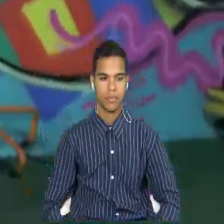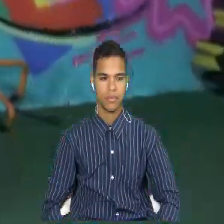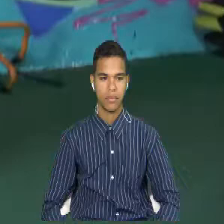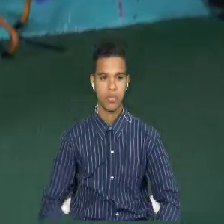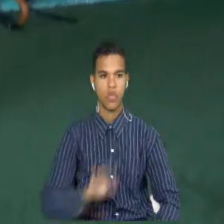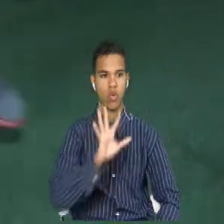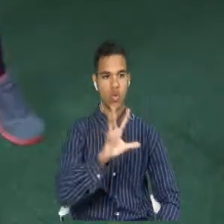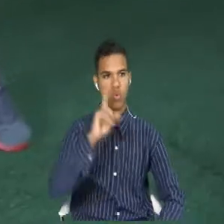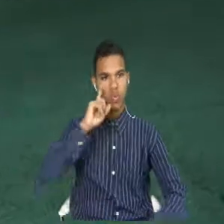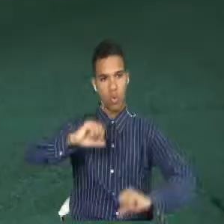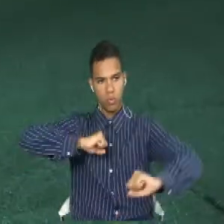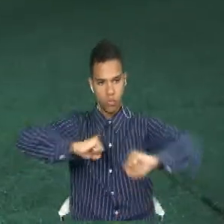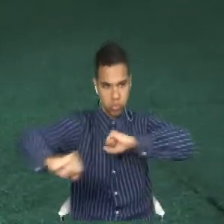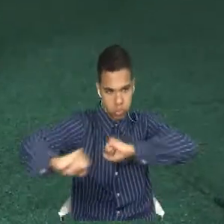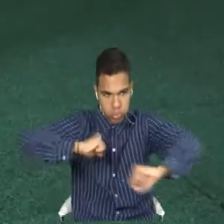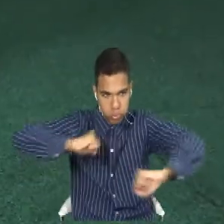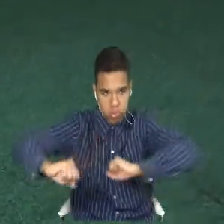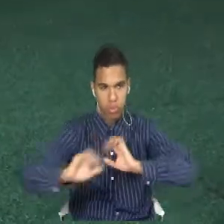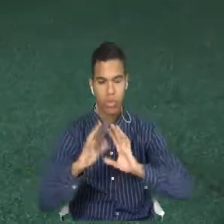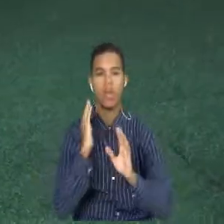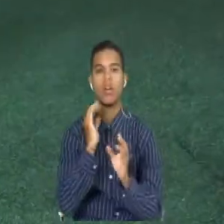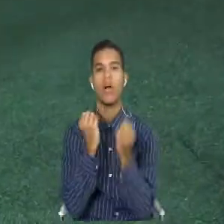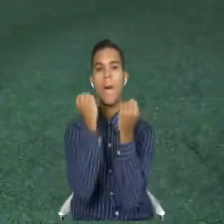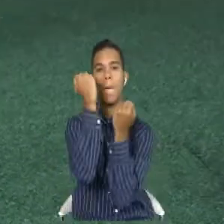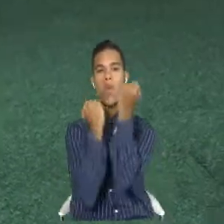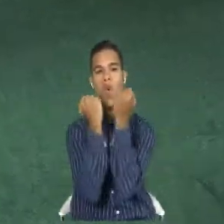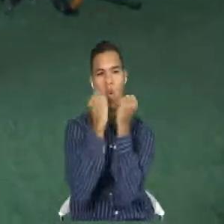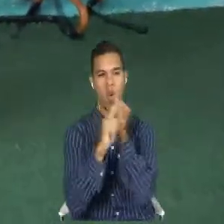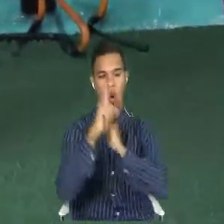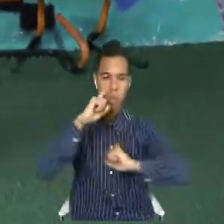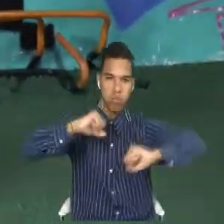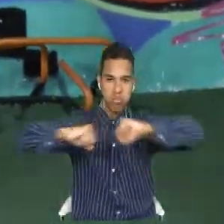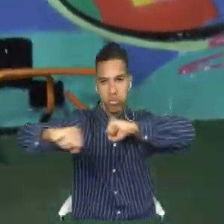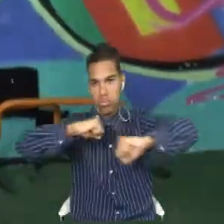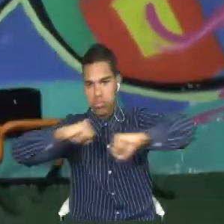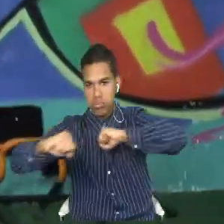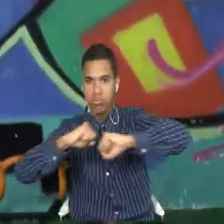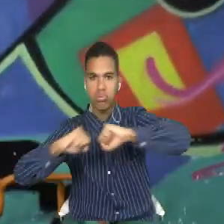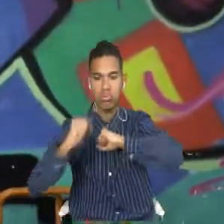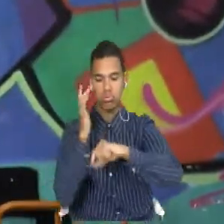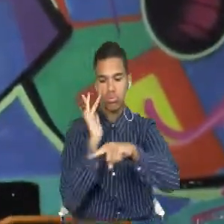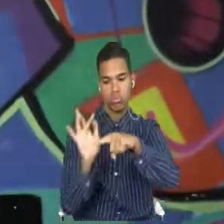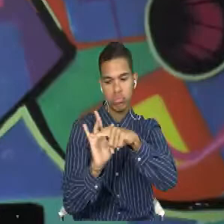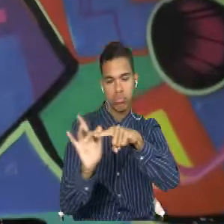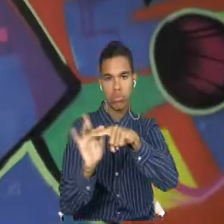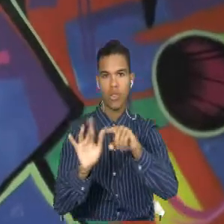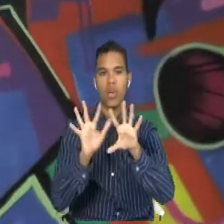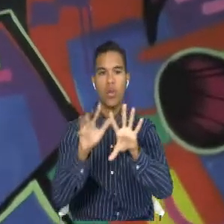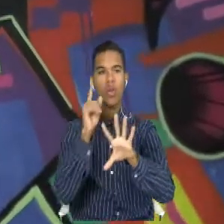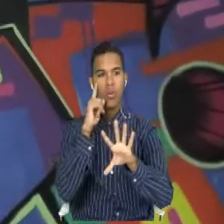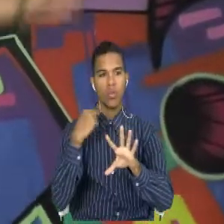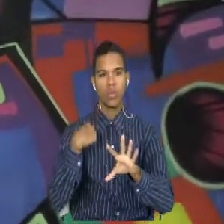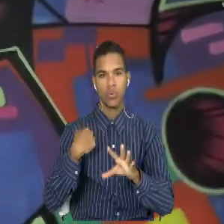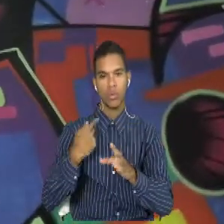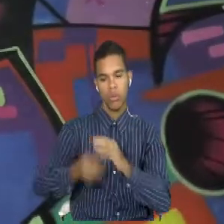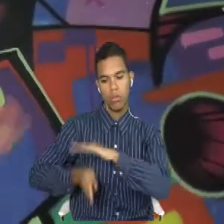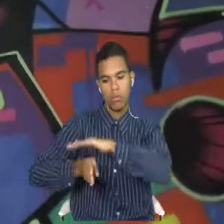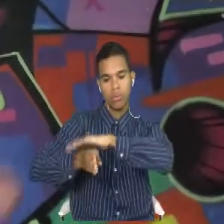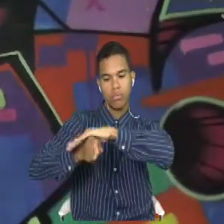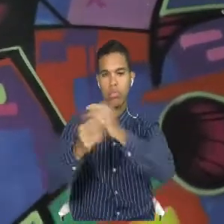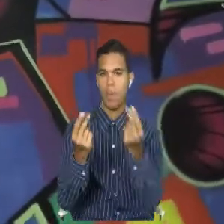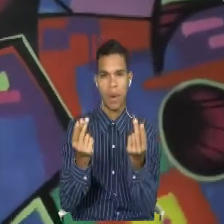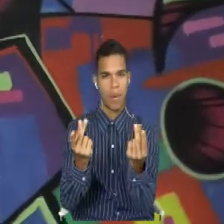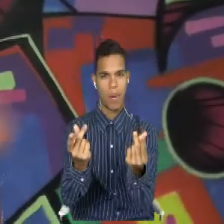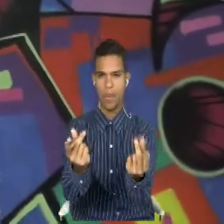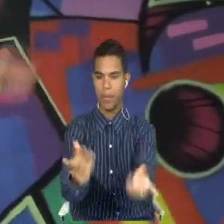es un trabajo de más movimiento, se ejecutan constantemente rápido y a la capacidad de cada uno. Listo,